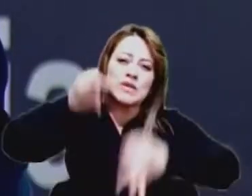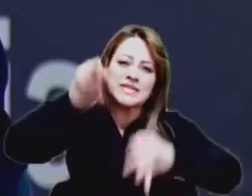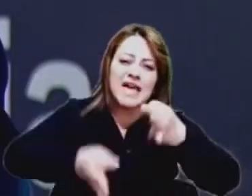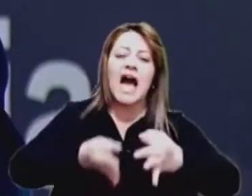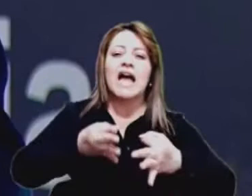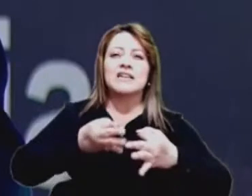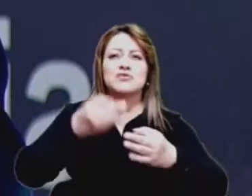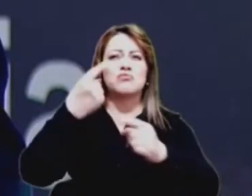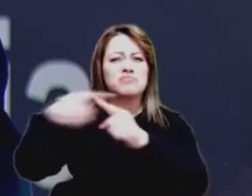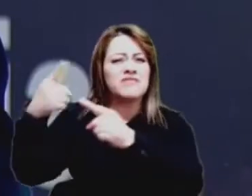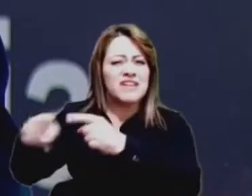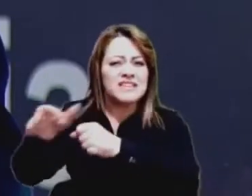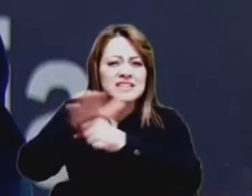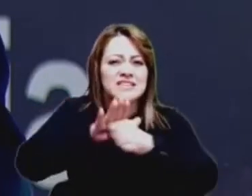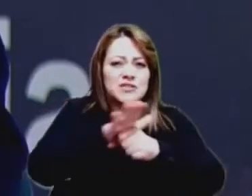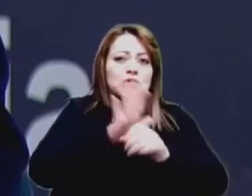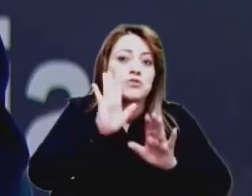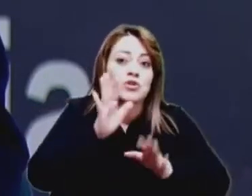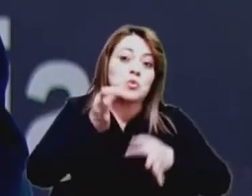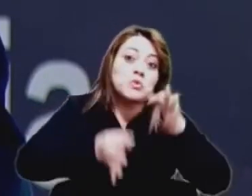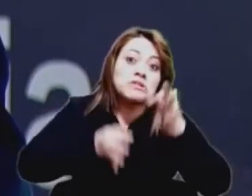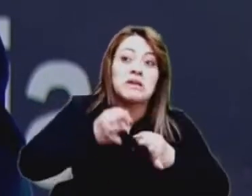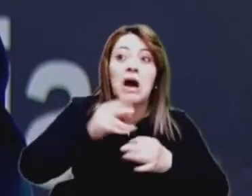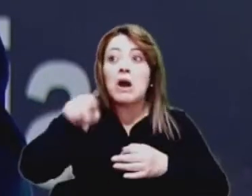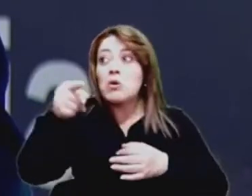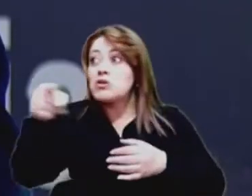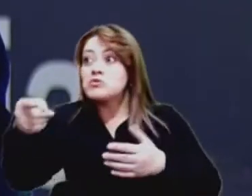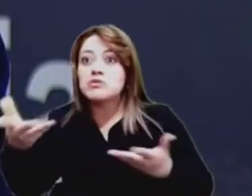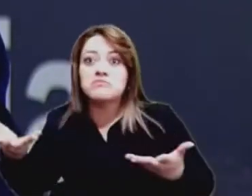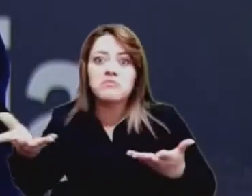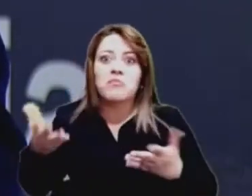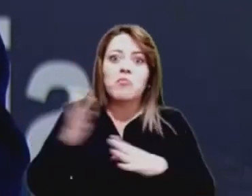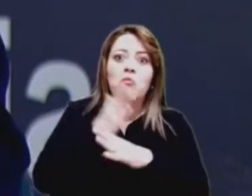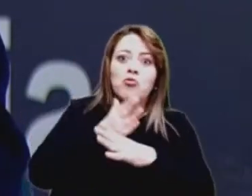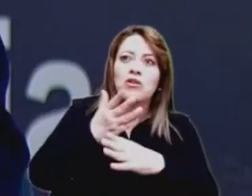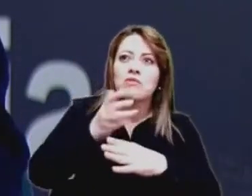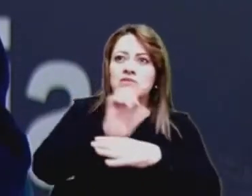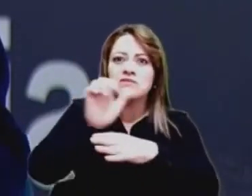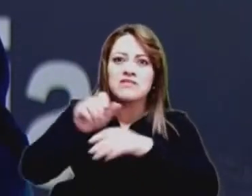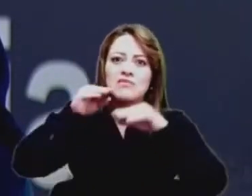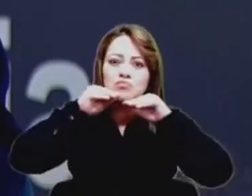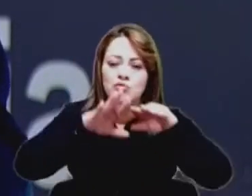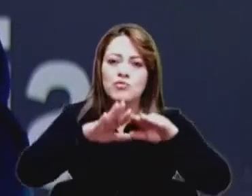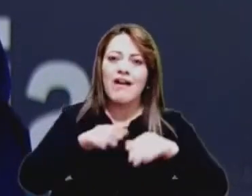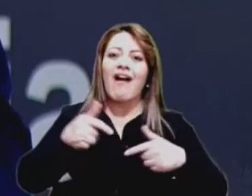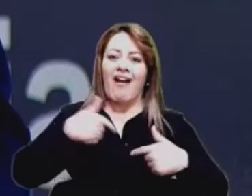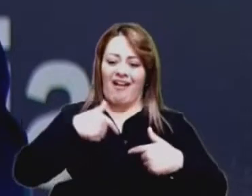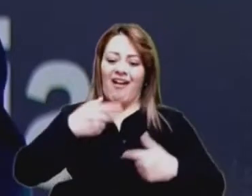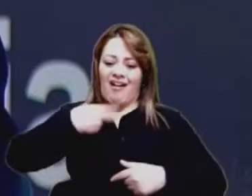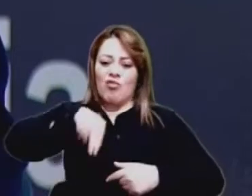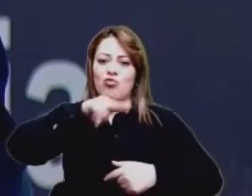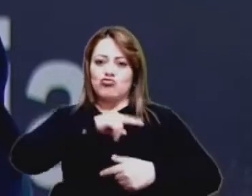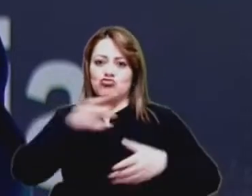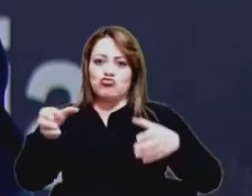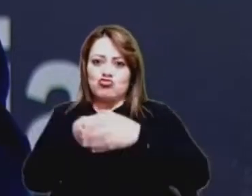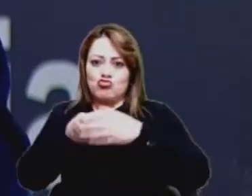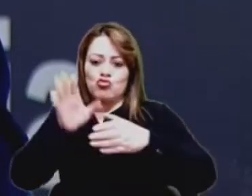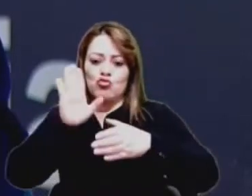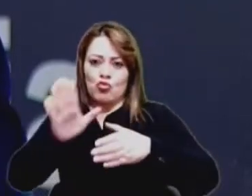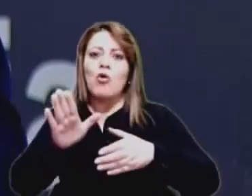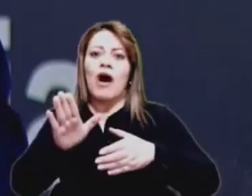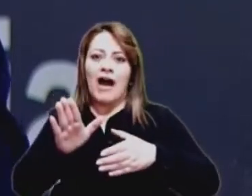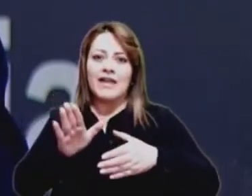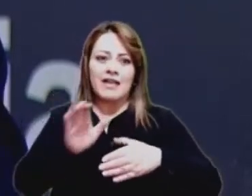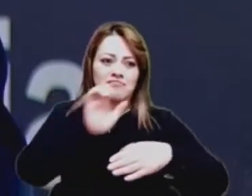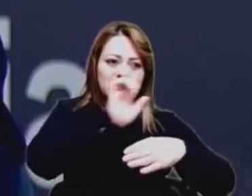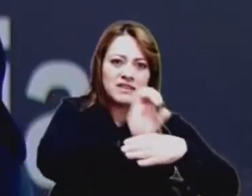porque aquí se ve de todo un poquito nosotros hemos logrado y diseñar de la mano por supuesto de las entidades con la